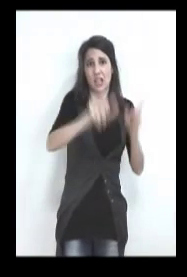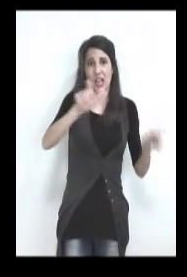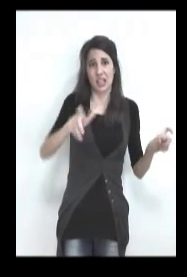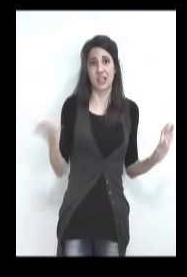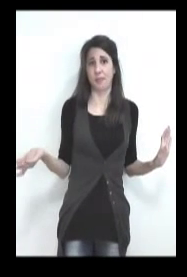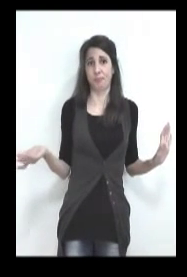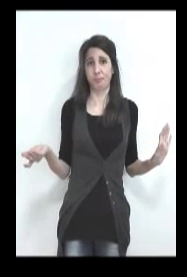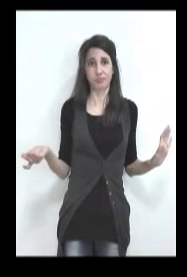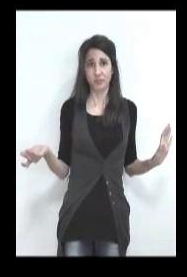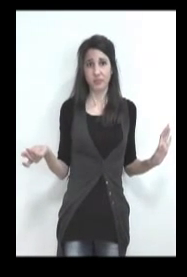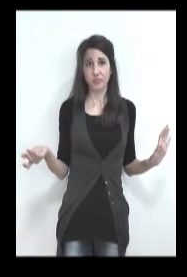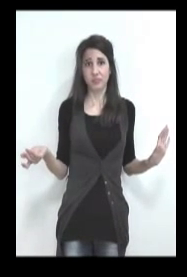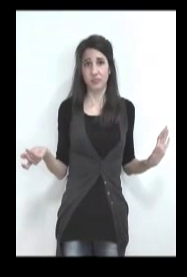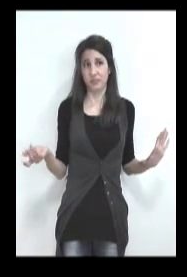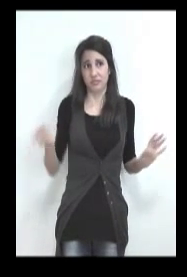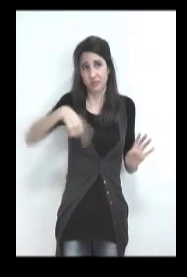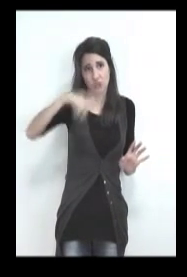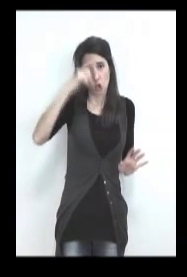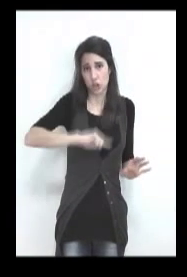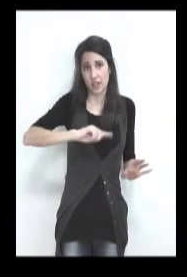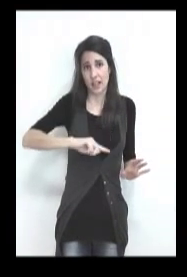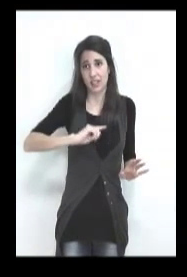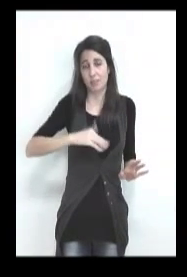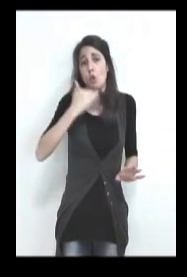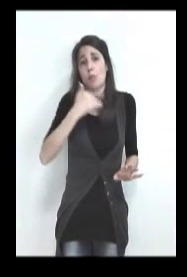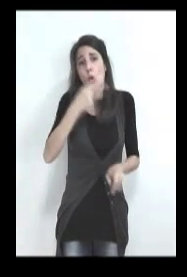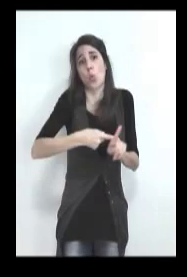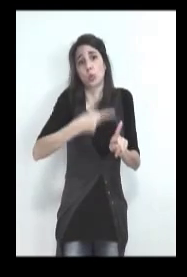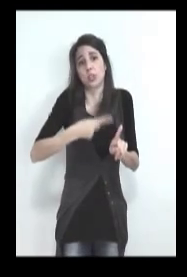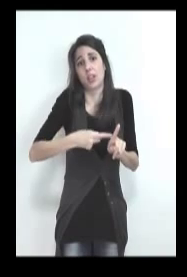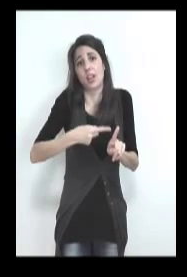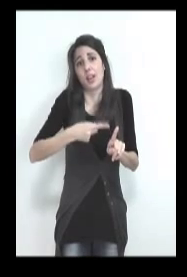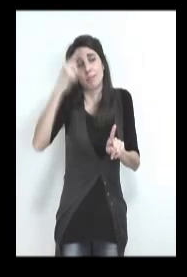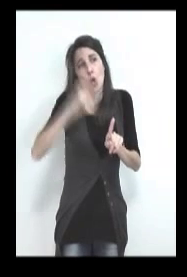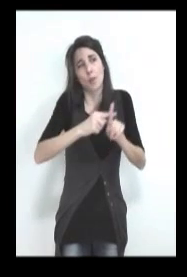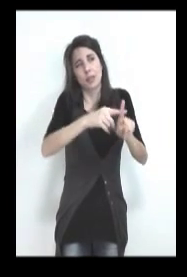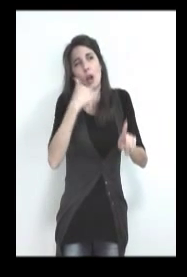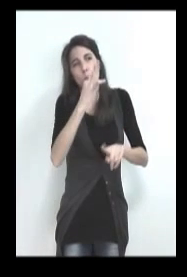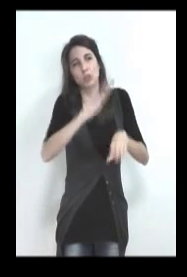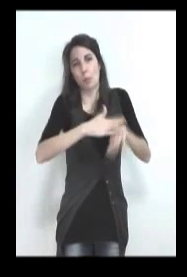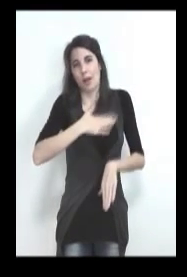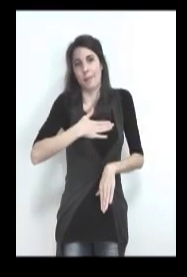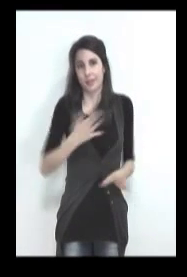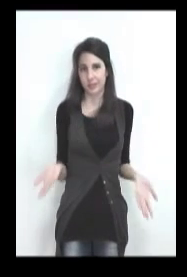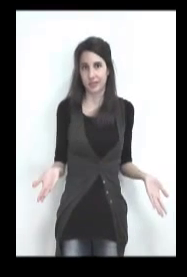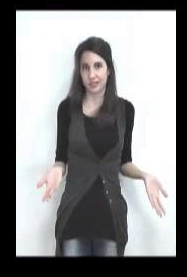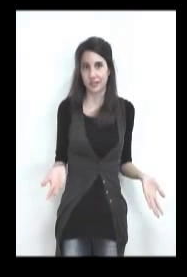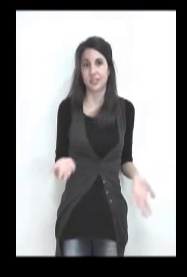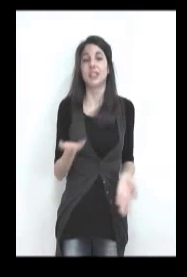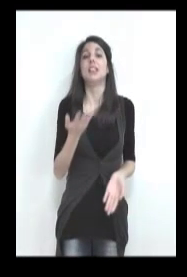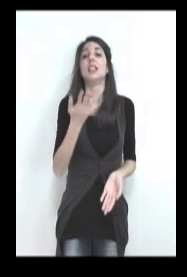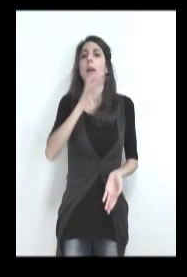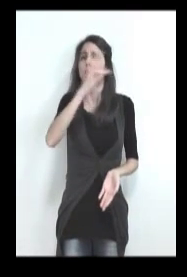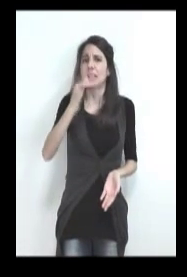le tienen. Entonces, bueno, seamos conscientes y bueno, por lo menos que lo usen para algo que a mí me venga bien. Y además las tecnologías que han